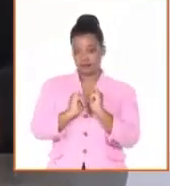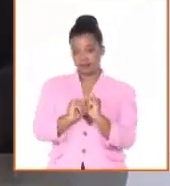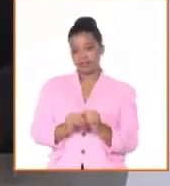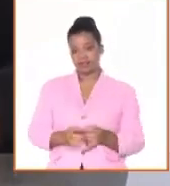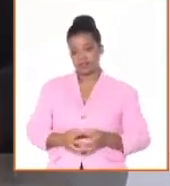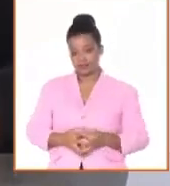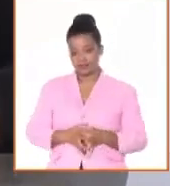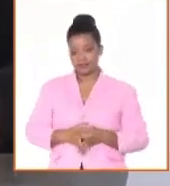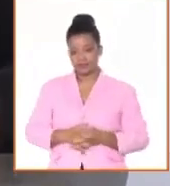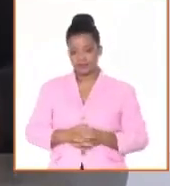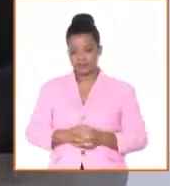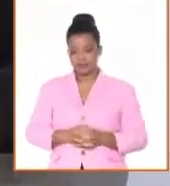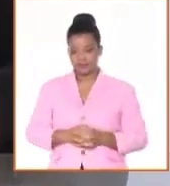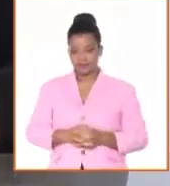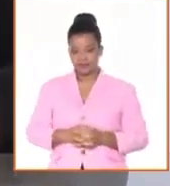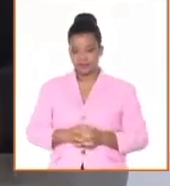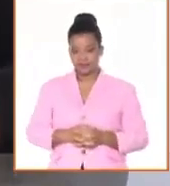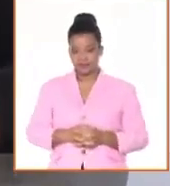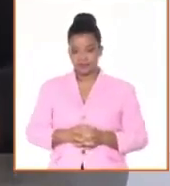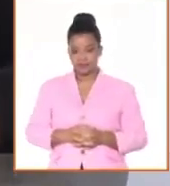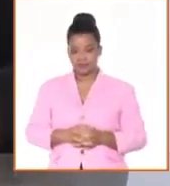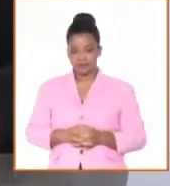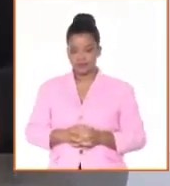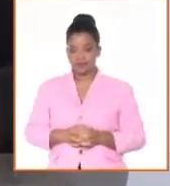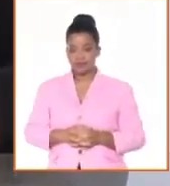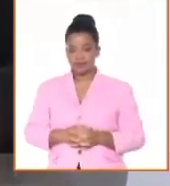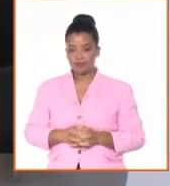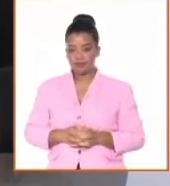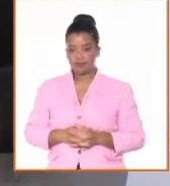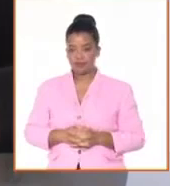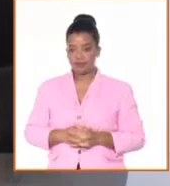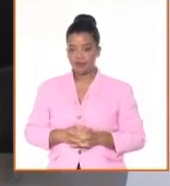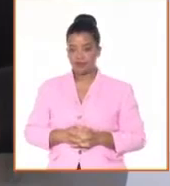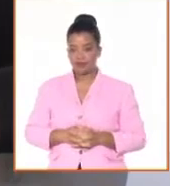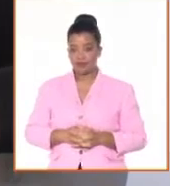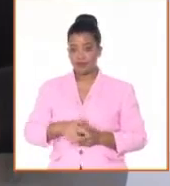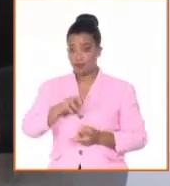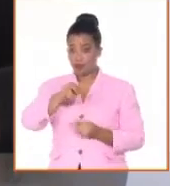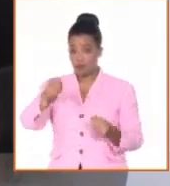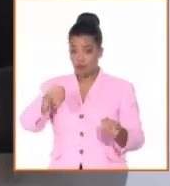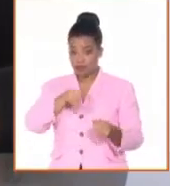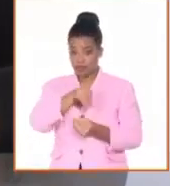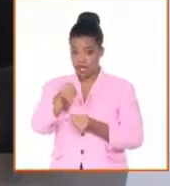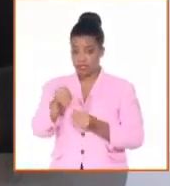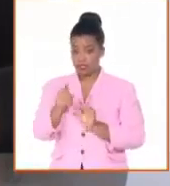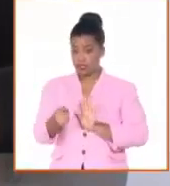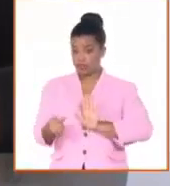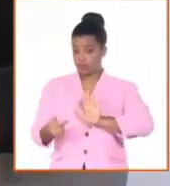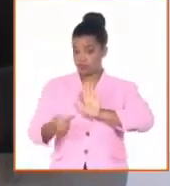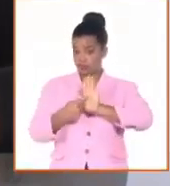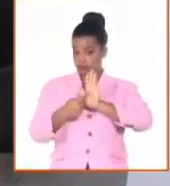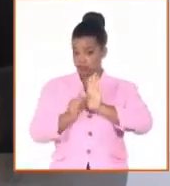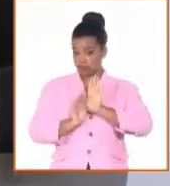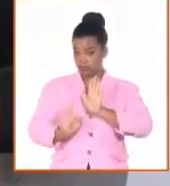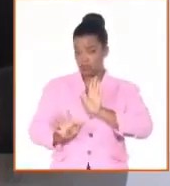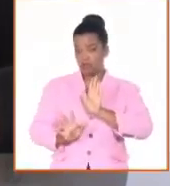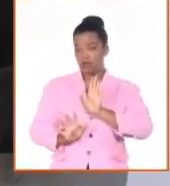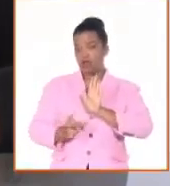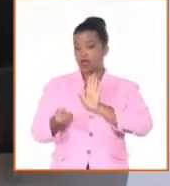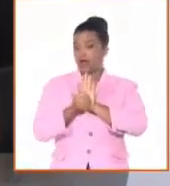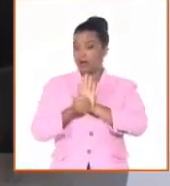de los órganos y demás y bueno a partir de esta modificación e inscripción en el registro mercantil Bueno ya